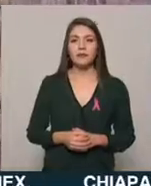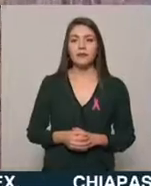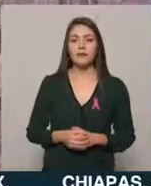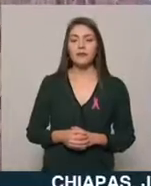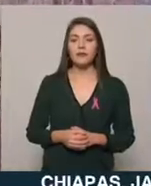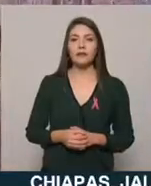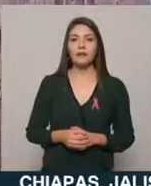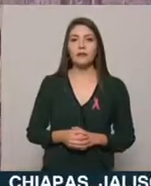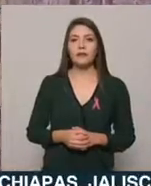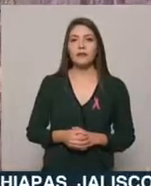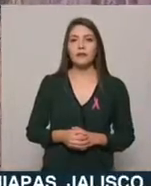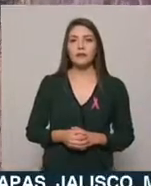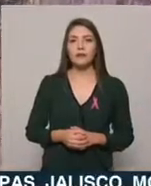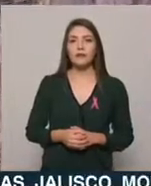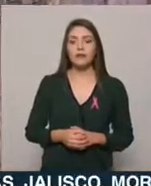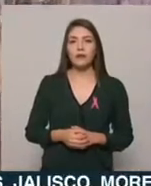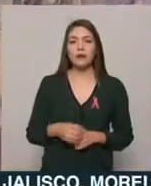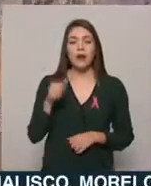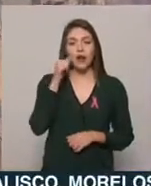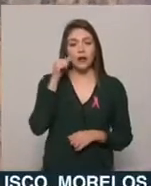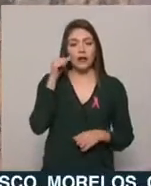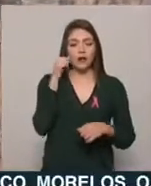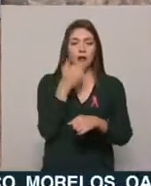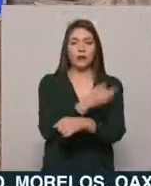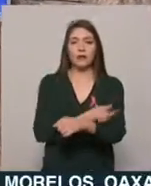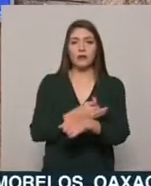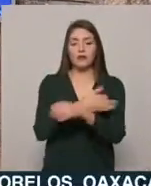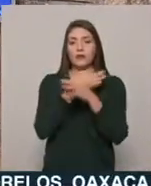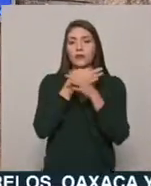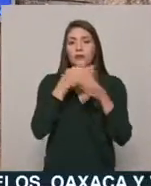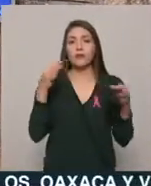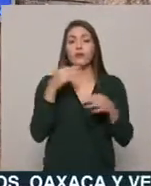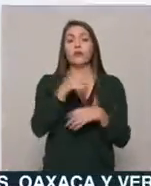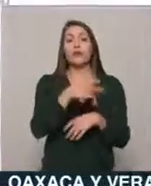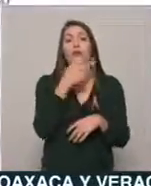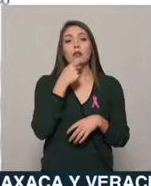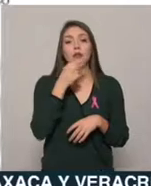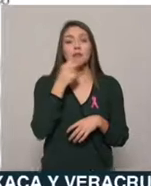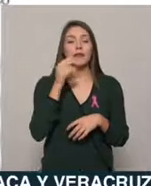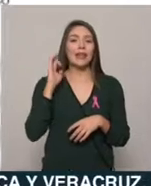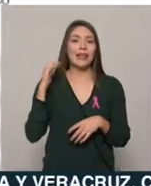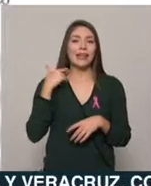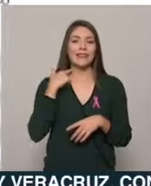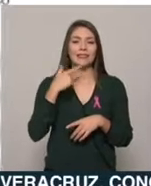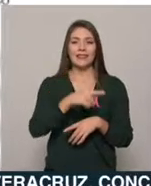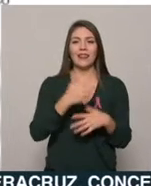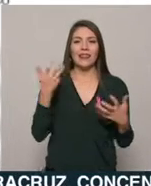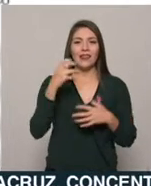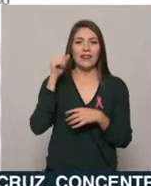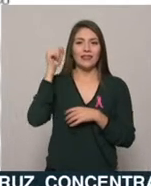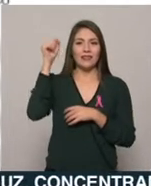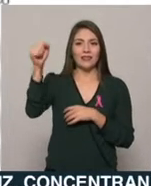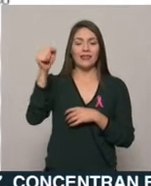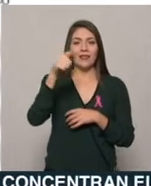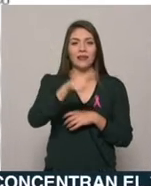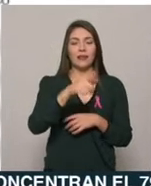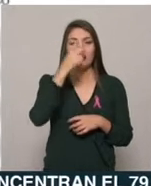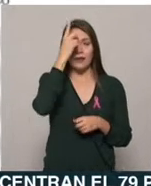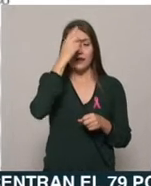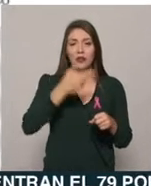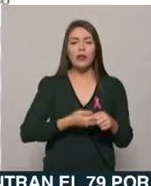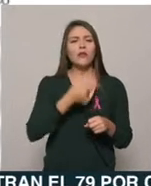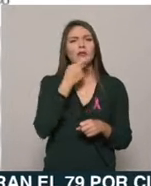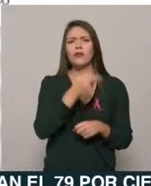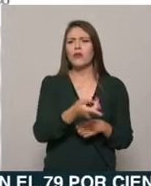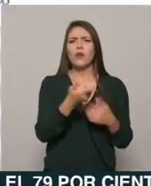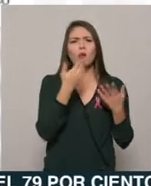Y a través de un desplegado que se dio a conocer ayer por la tarde, el ahora ex líder petrolero expone sus razones para renunciar. Ahí señala que no hay cooperación